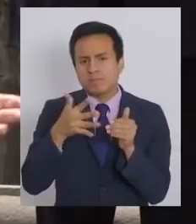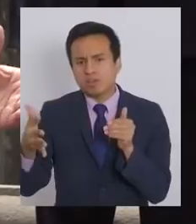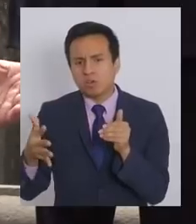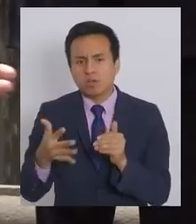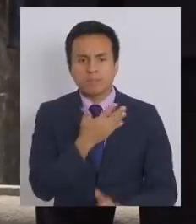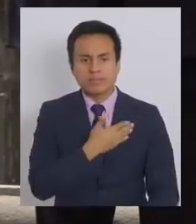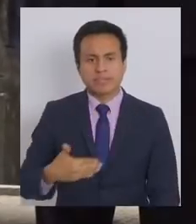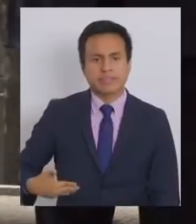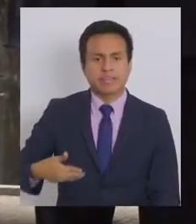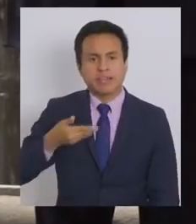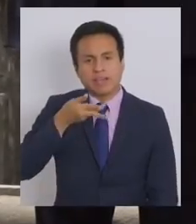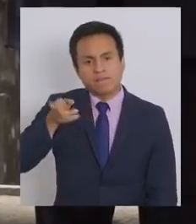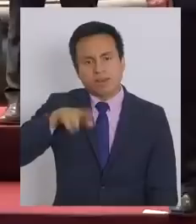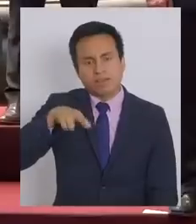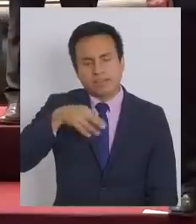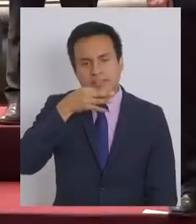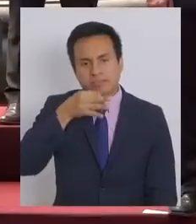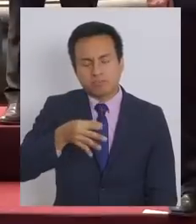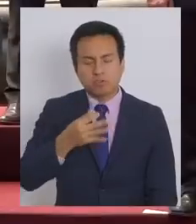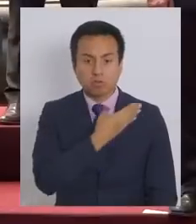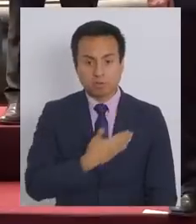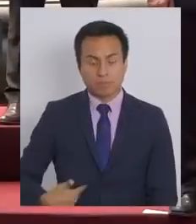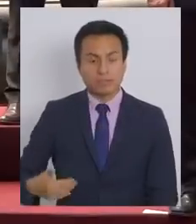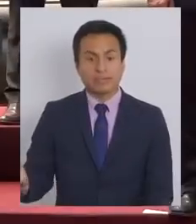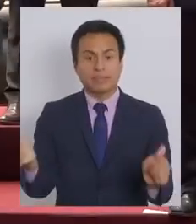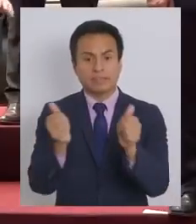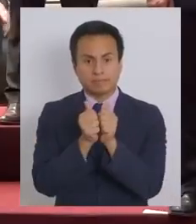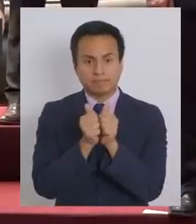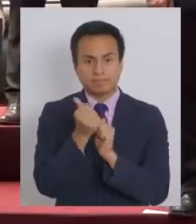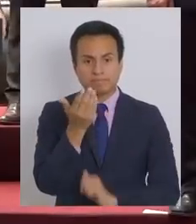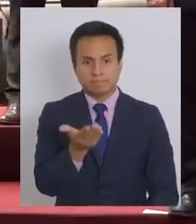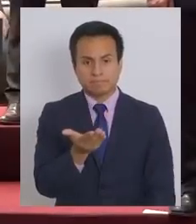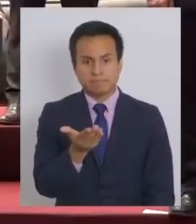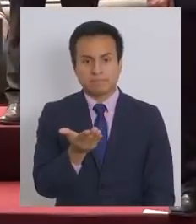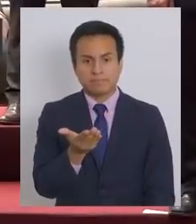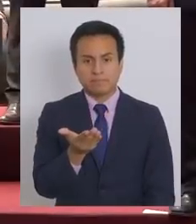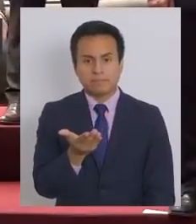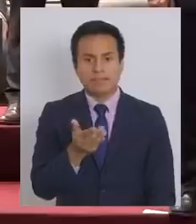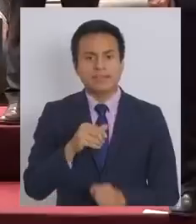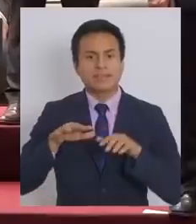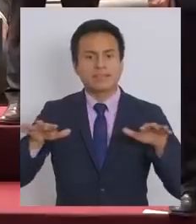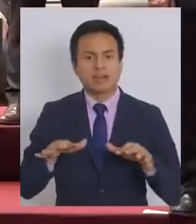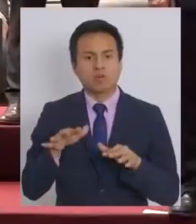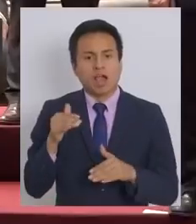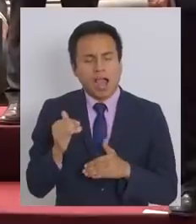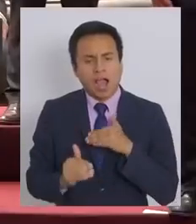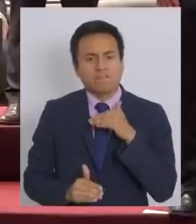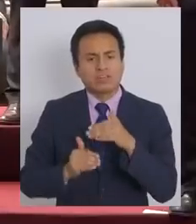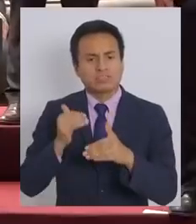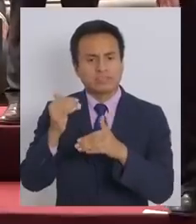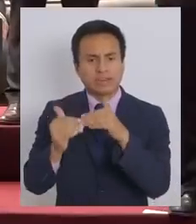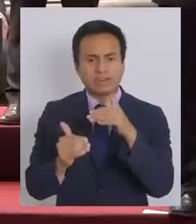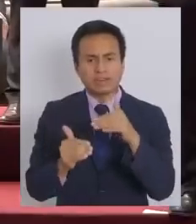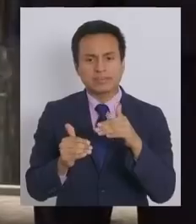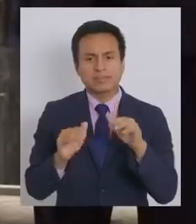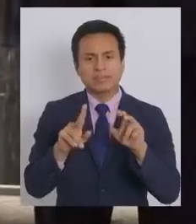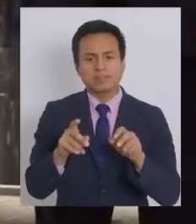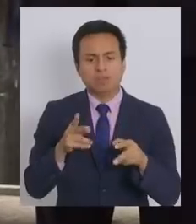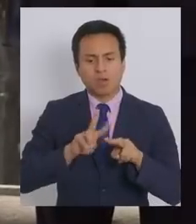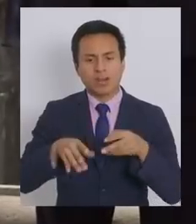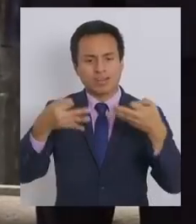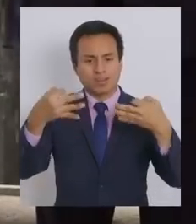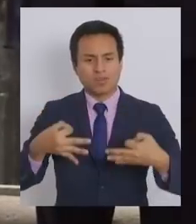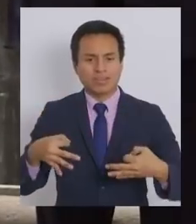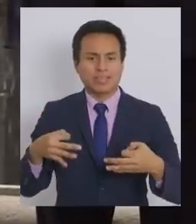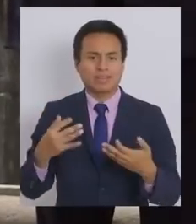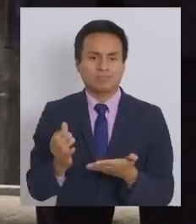varias veces con el presidente, y hemos tratado de avanzar en esto que hoy estamos concretando y